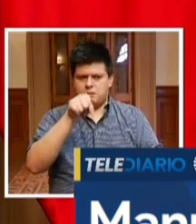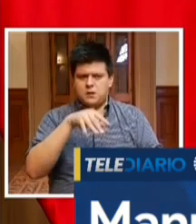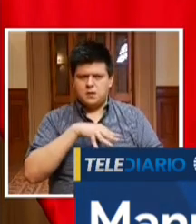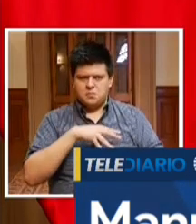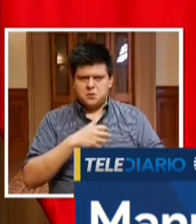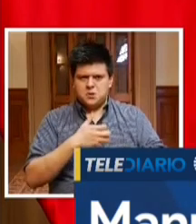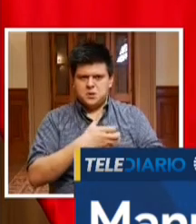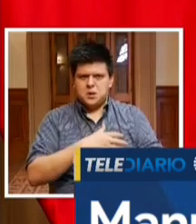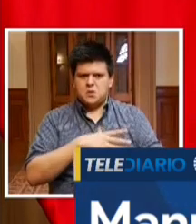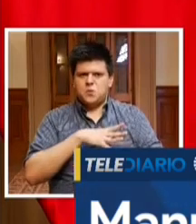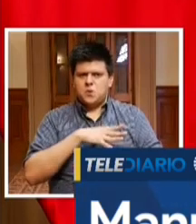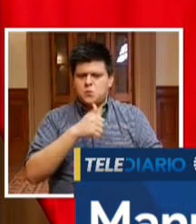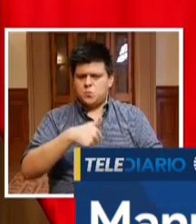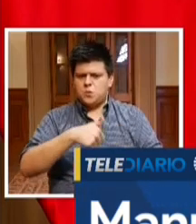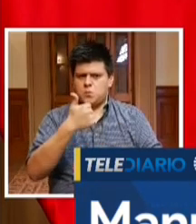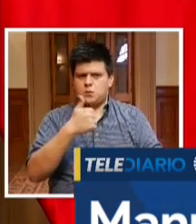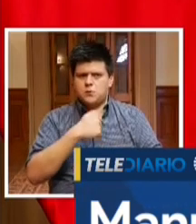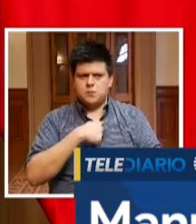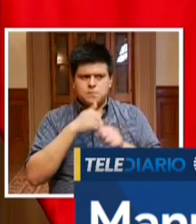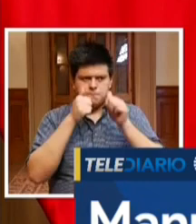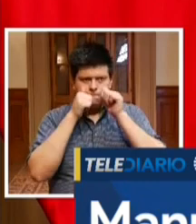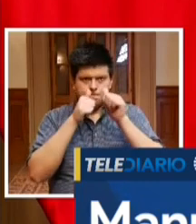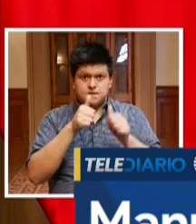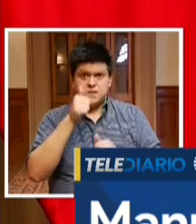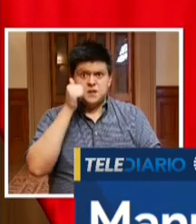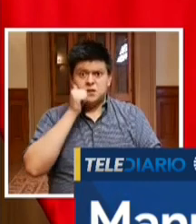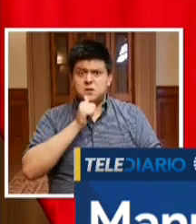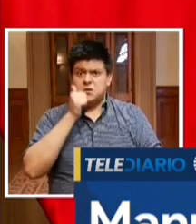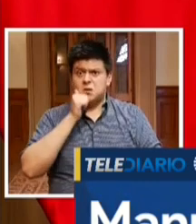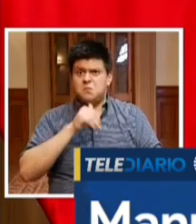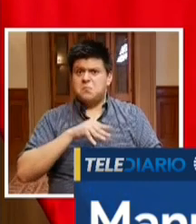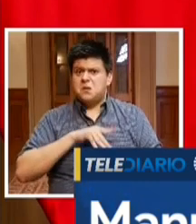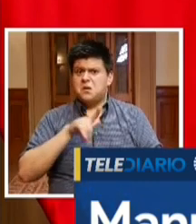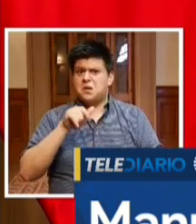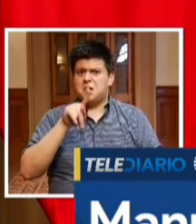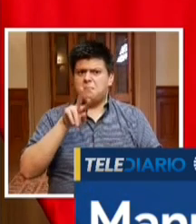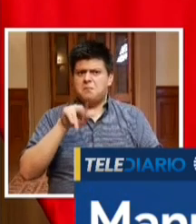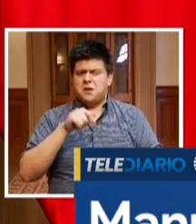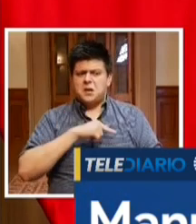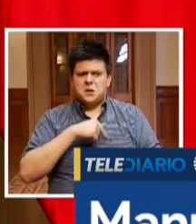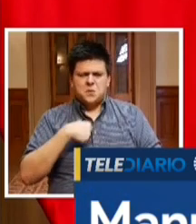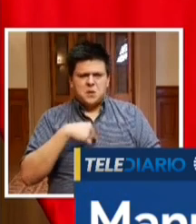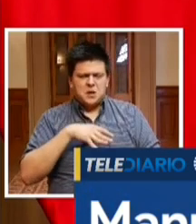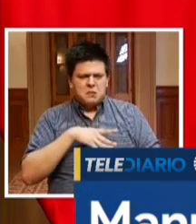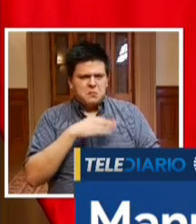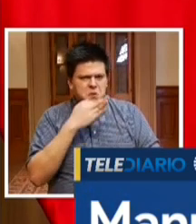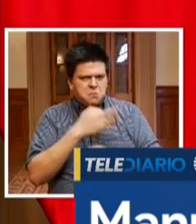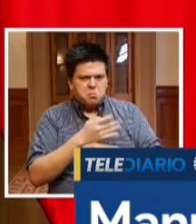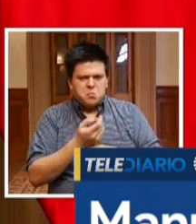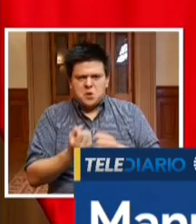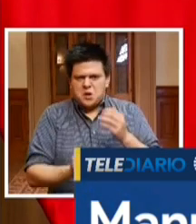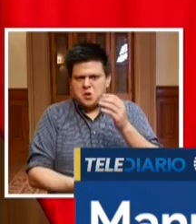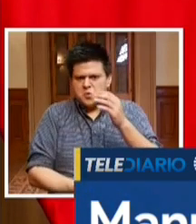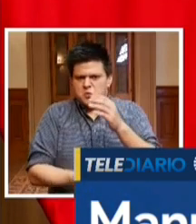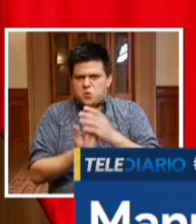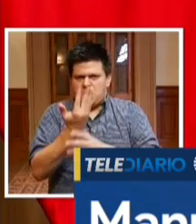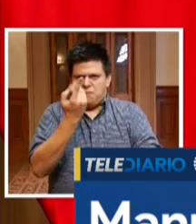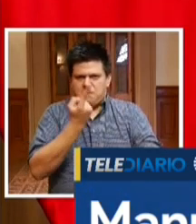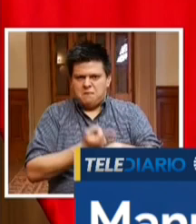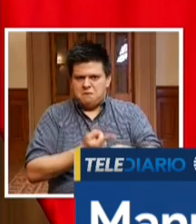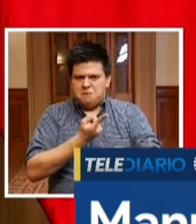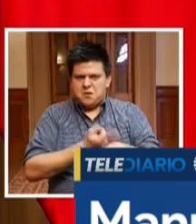pendiente de esos casos, siempre ha existido, no es ahorita nueva esa enfermedad en el